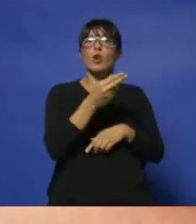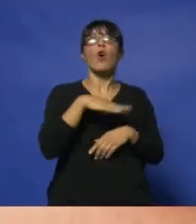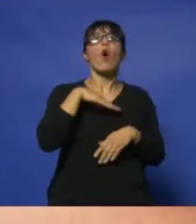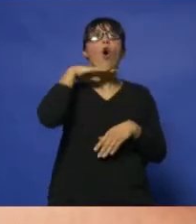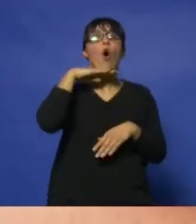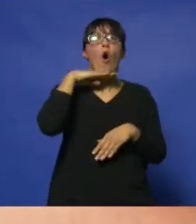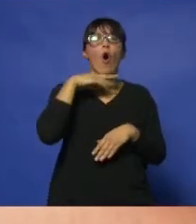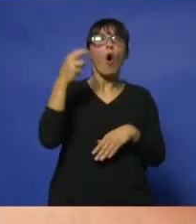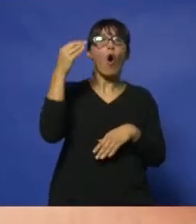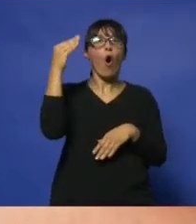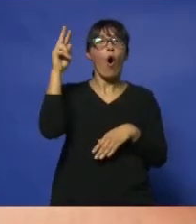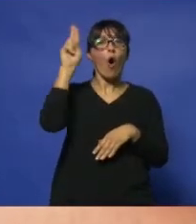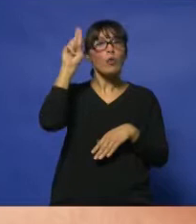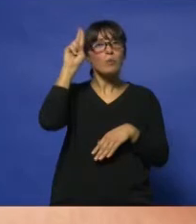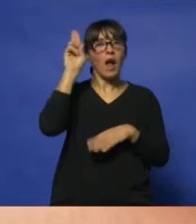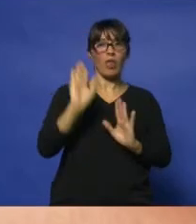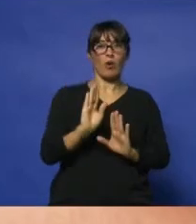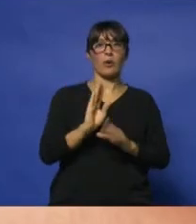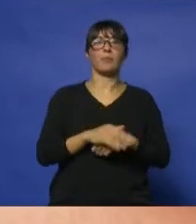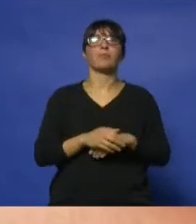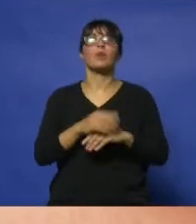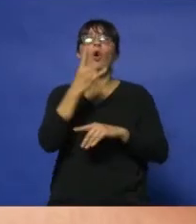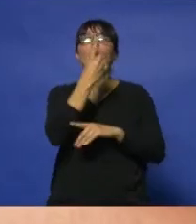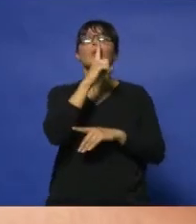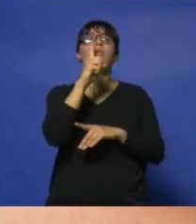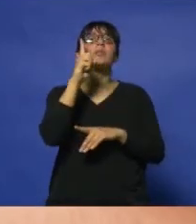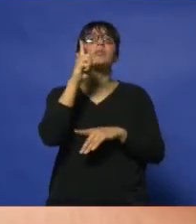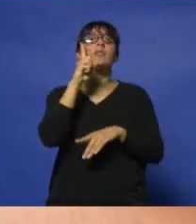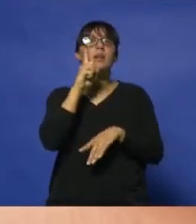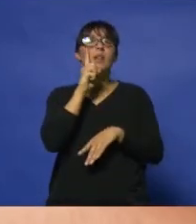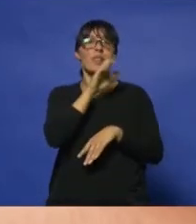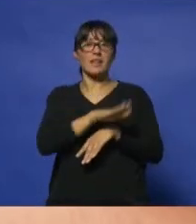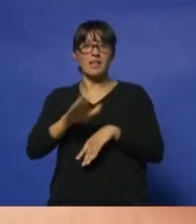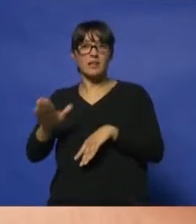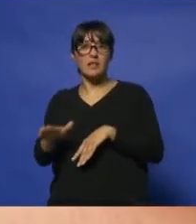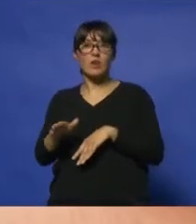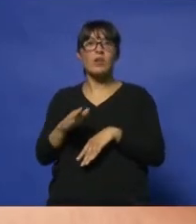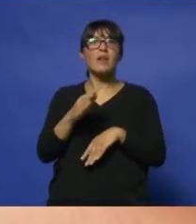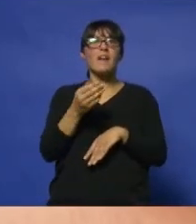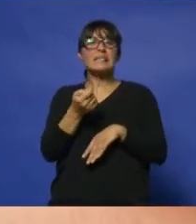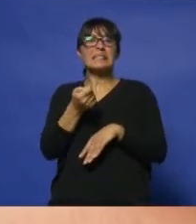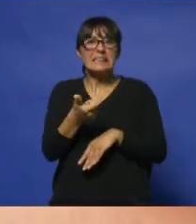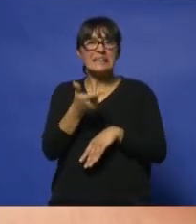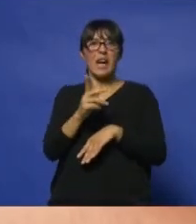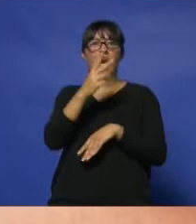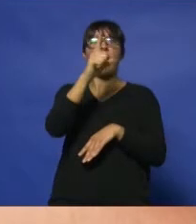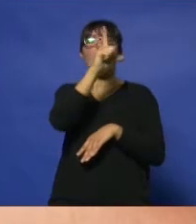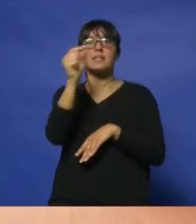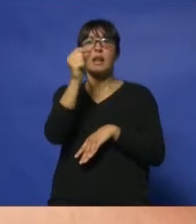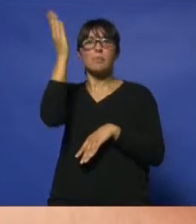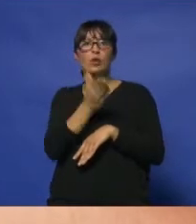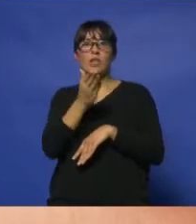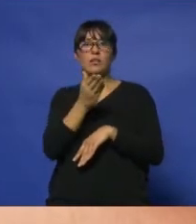en guardia al 100%. Unidad de cuidados intensivos pediátricos casi al 100%, 95%.